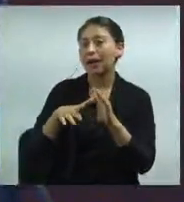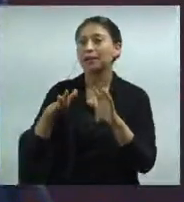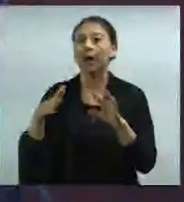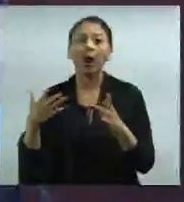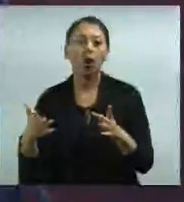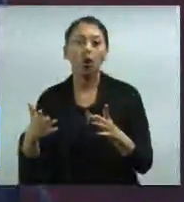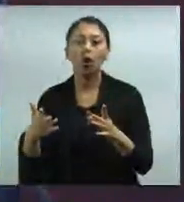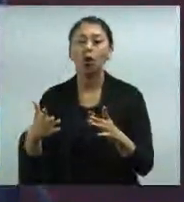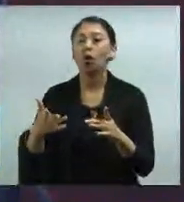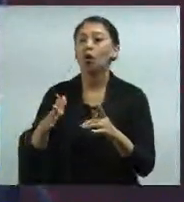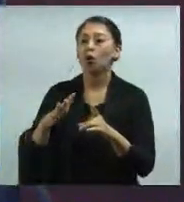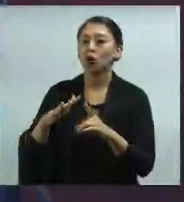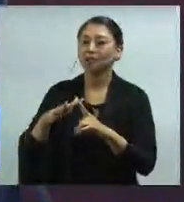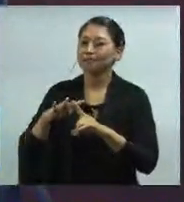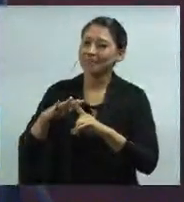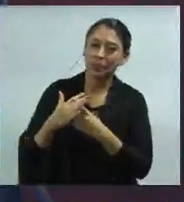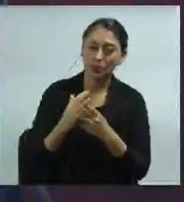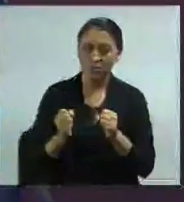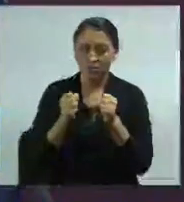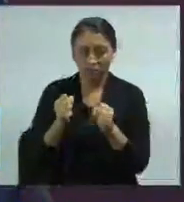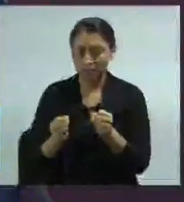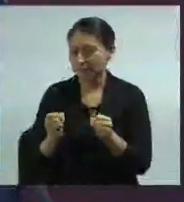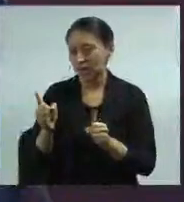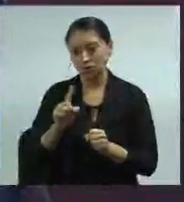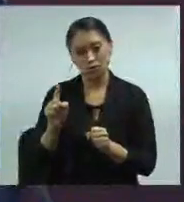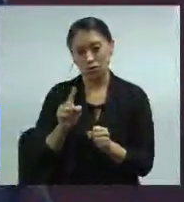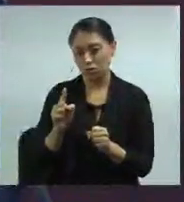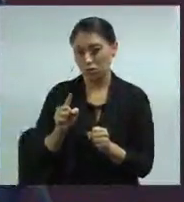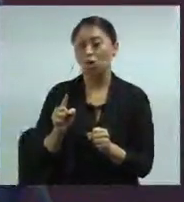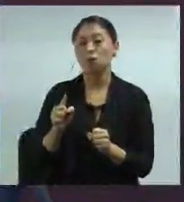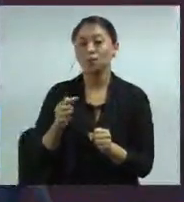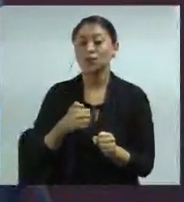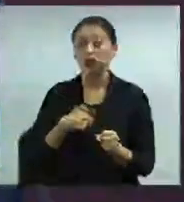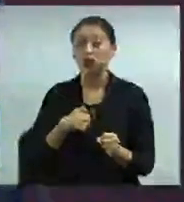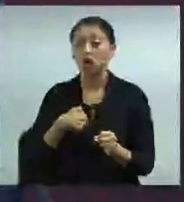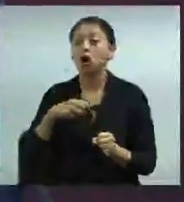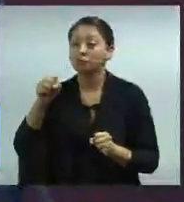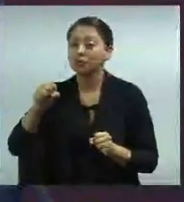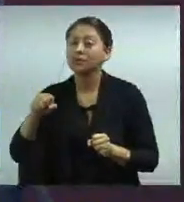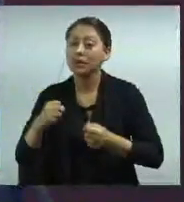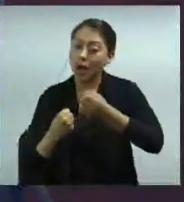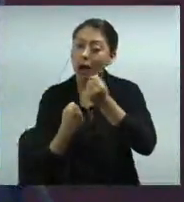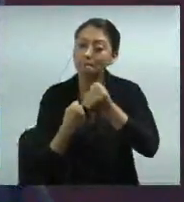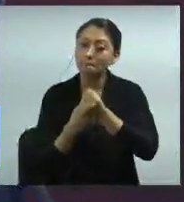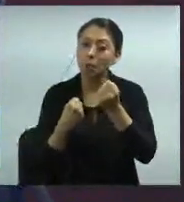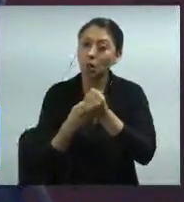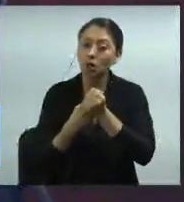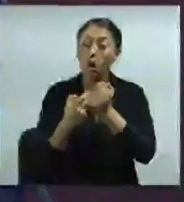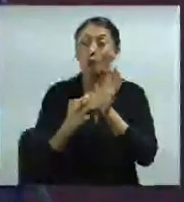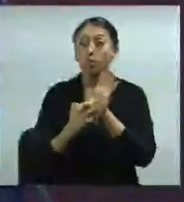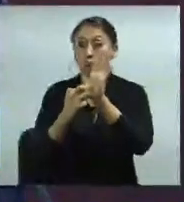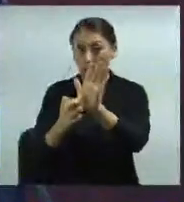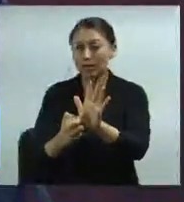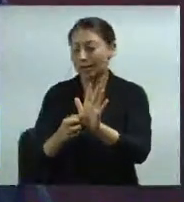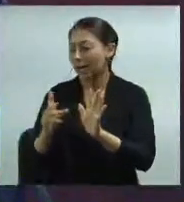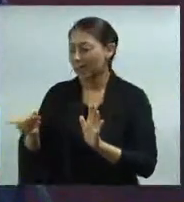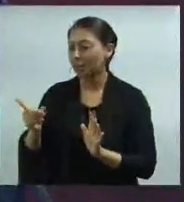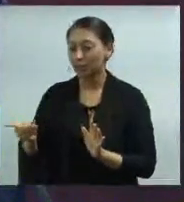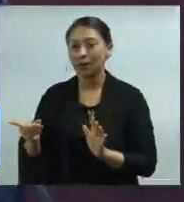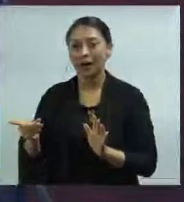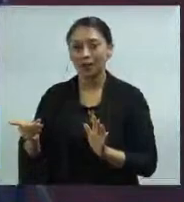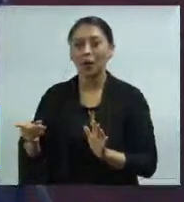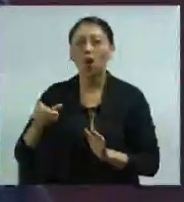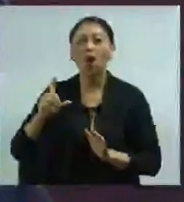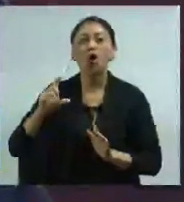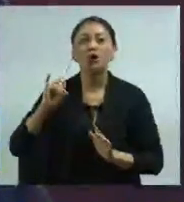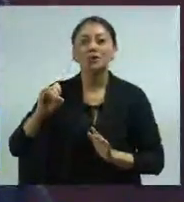mis compañeros, creo que no va a ser suficiente. Yo me sumaría a la propuesta del diputado Cifuentes para que sean citados